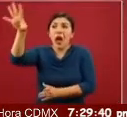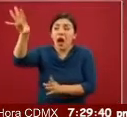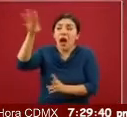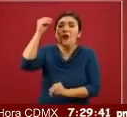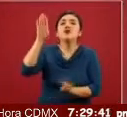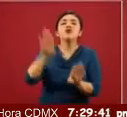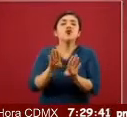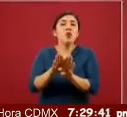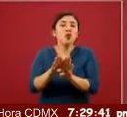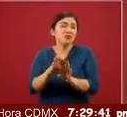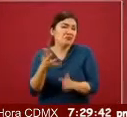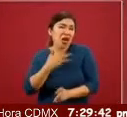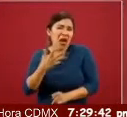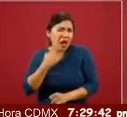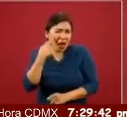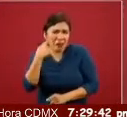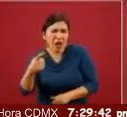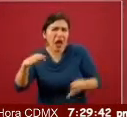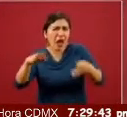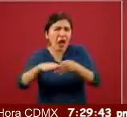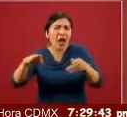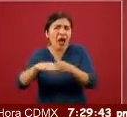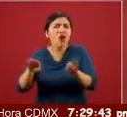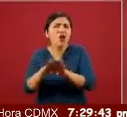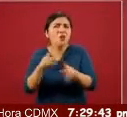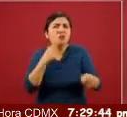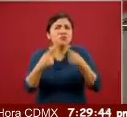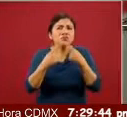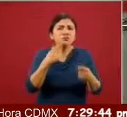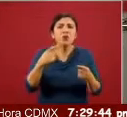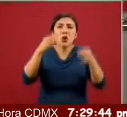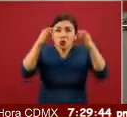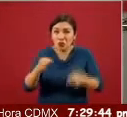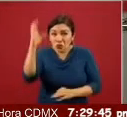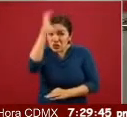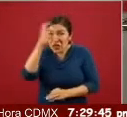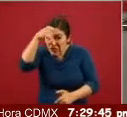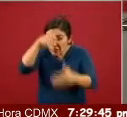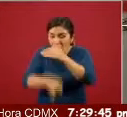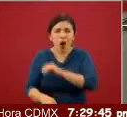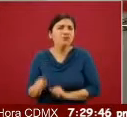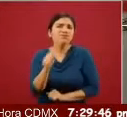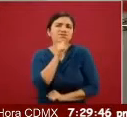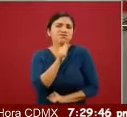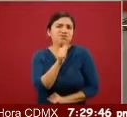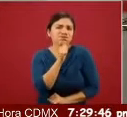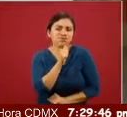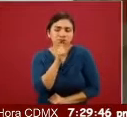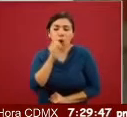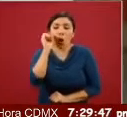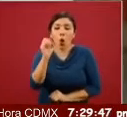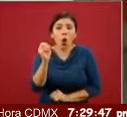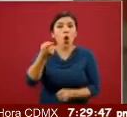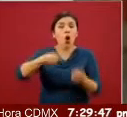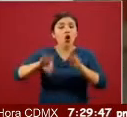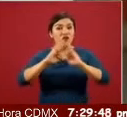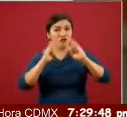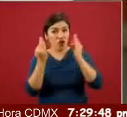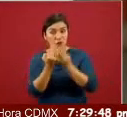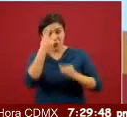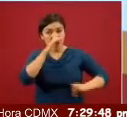que se discutan cosas sin una base científica clara, o incluso de los propios medios formales de